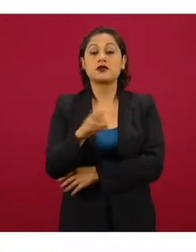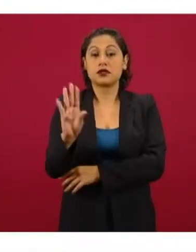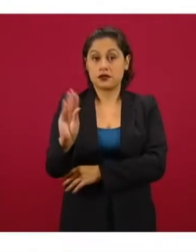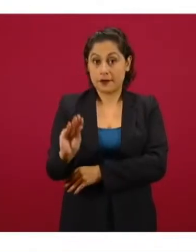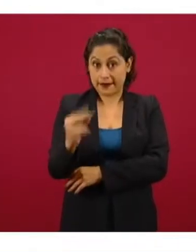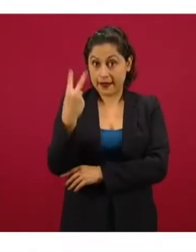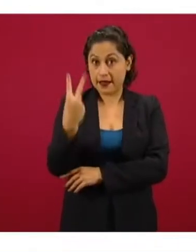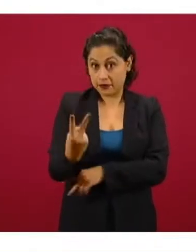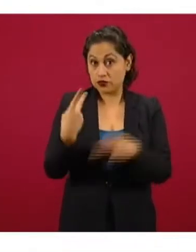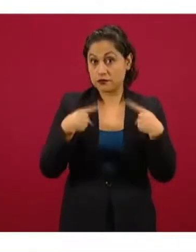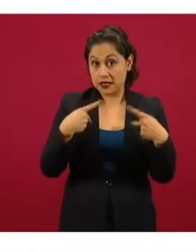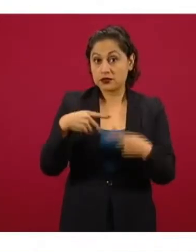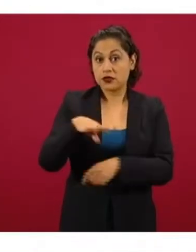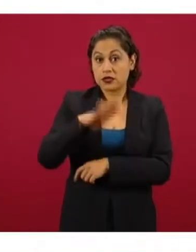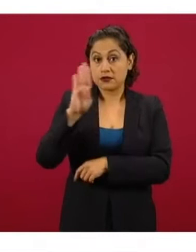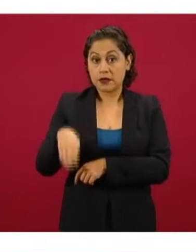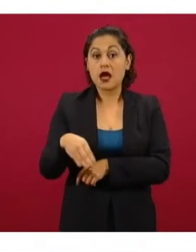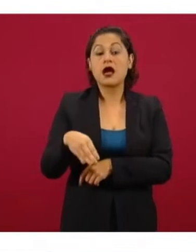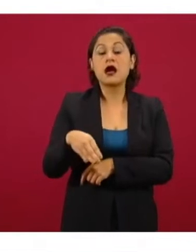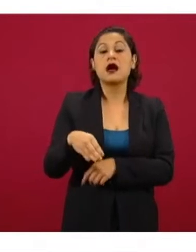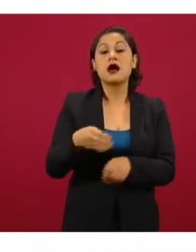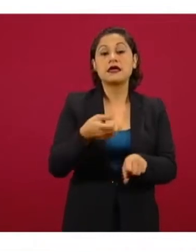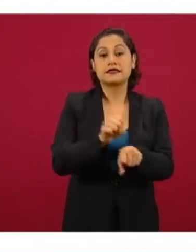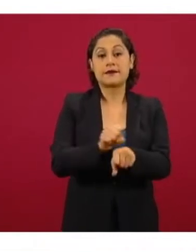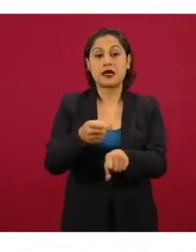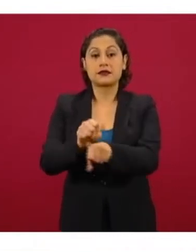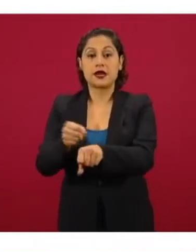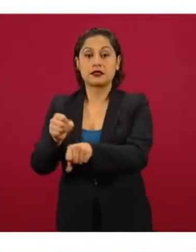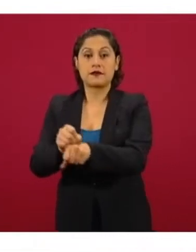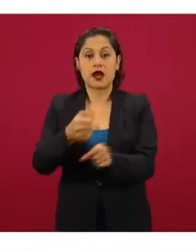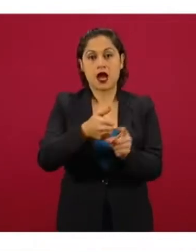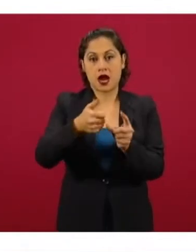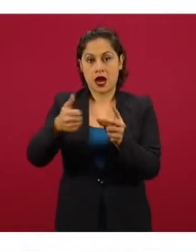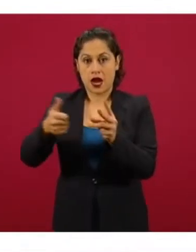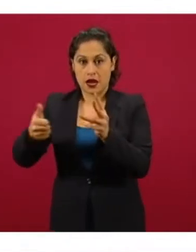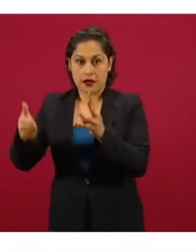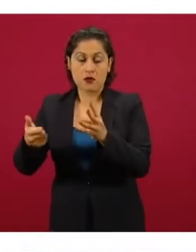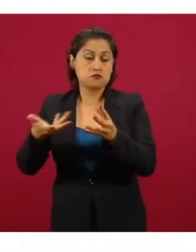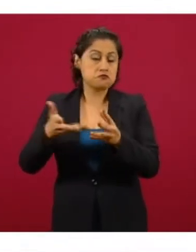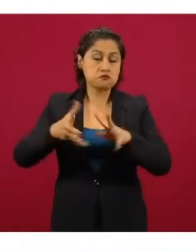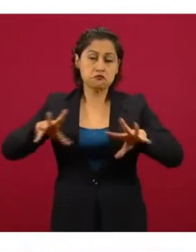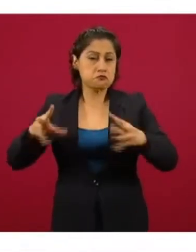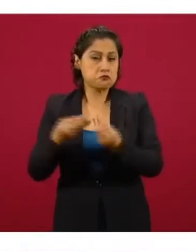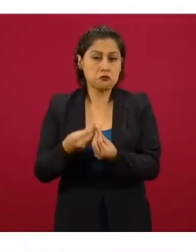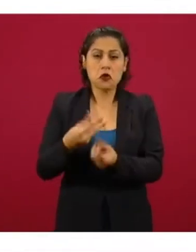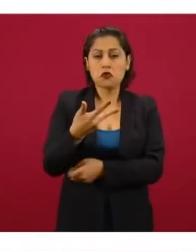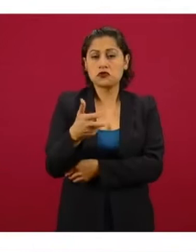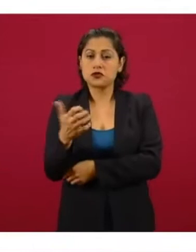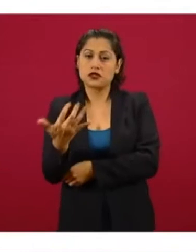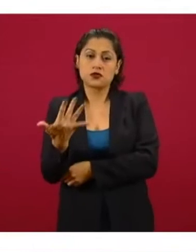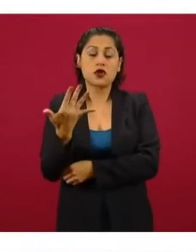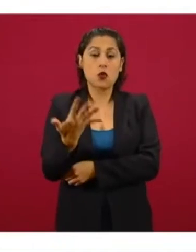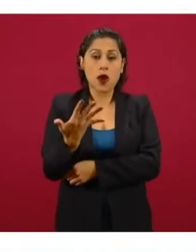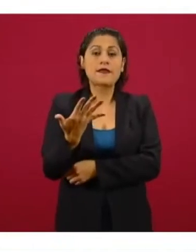5.292 defunciones por semana, esto está por semana, tuvimos más o menos 850 por